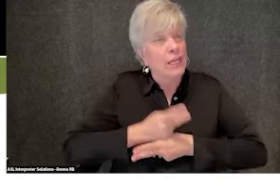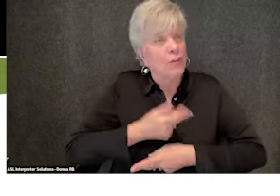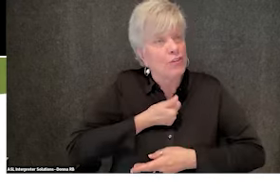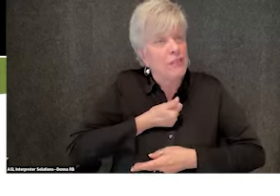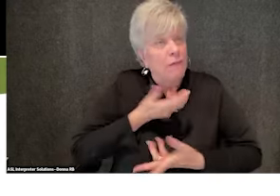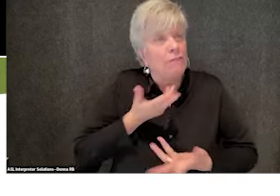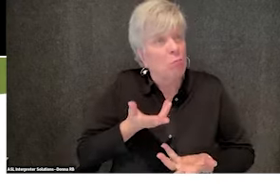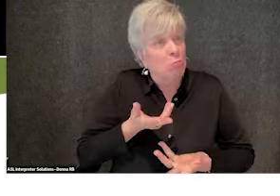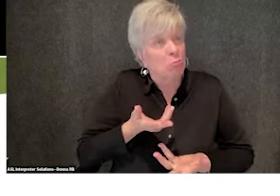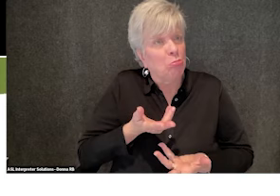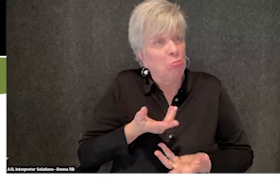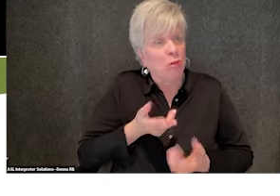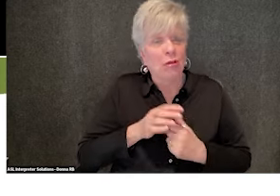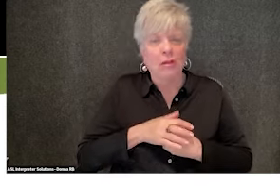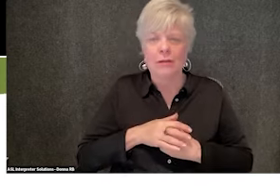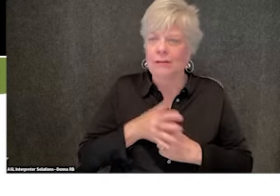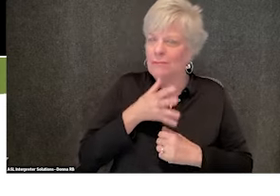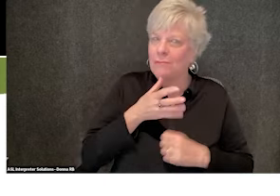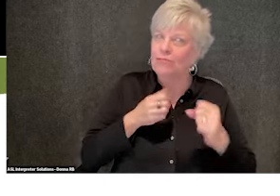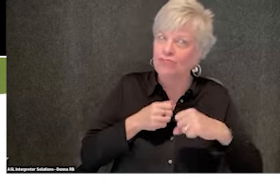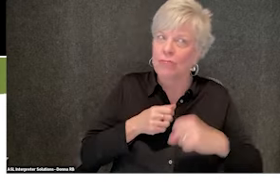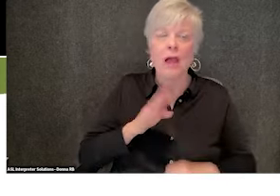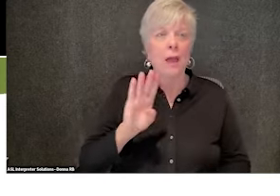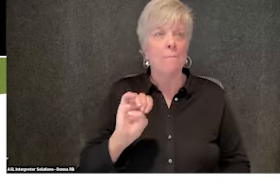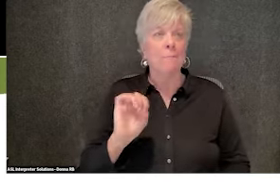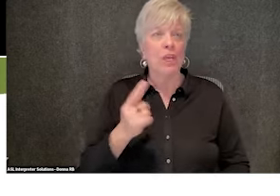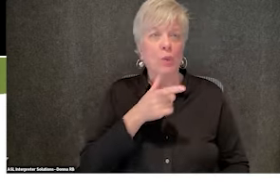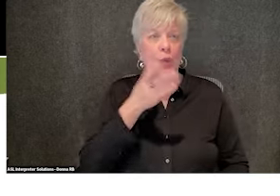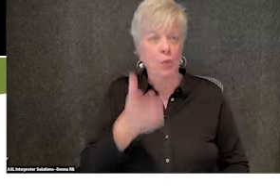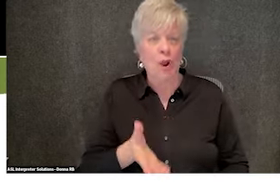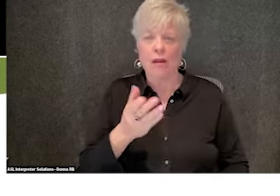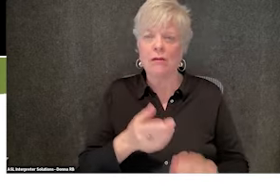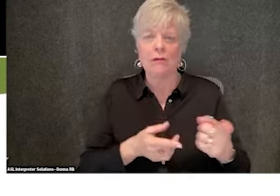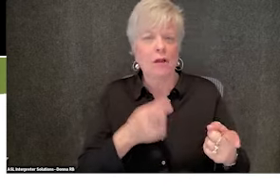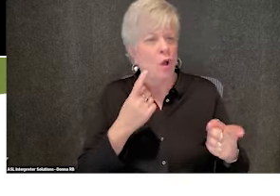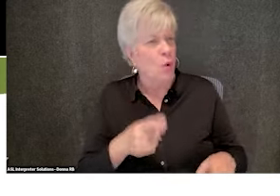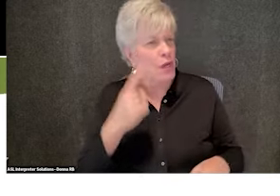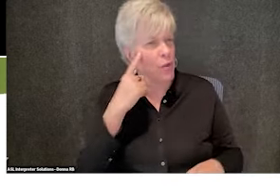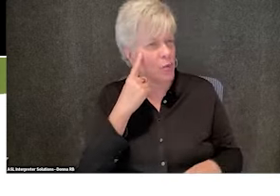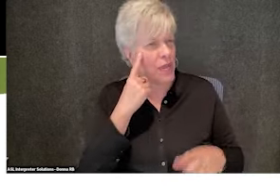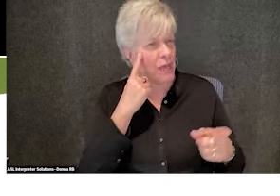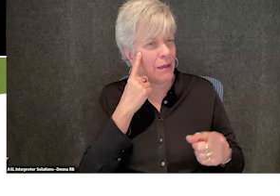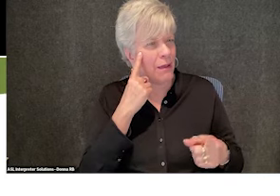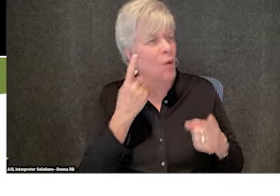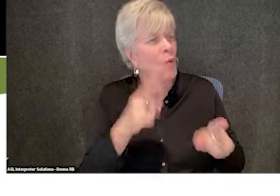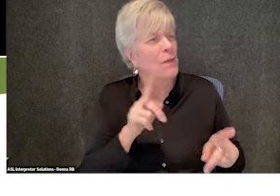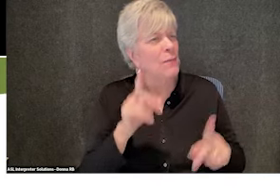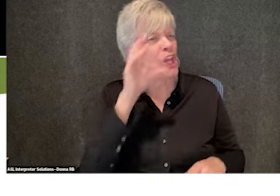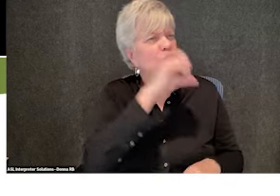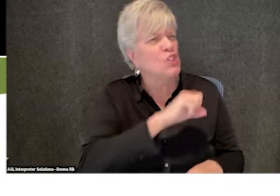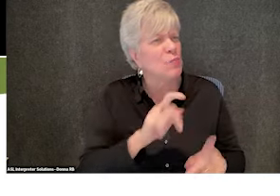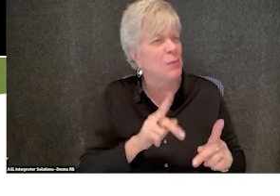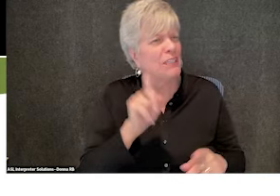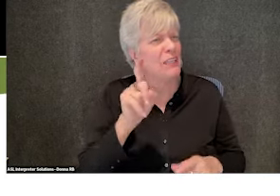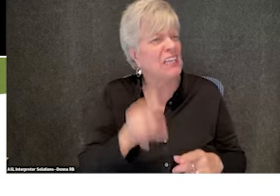tutor solo basado en que tengan una discapacidad? ¿Qué diría si uno tiene que tener